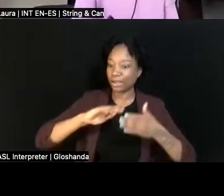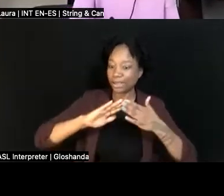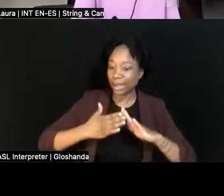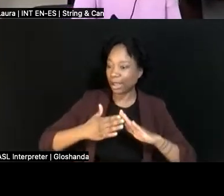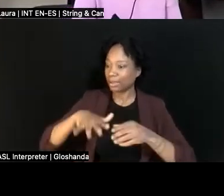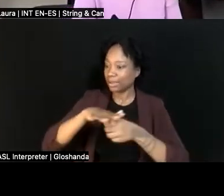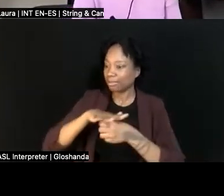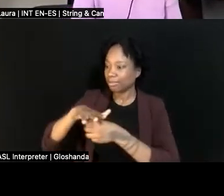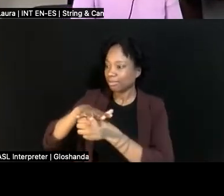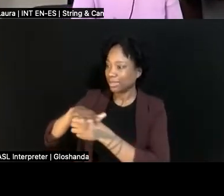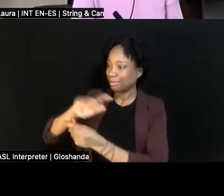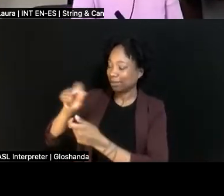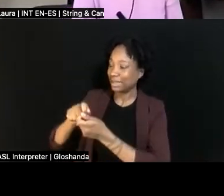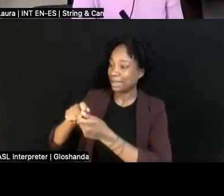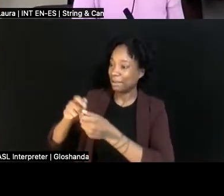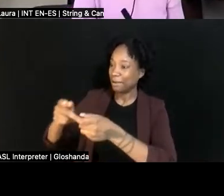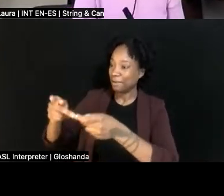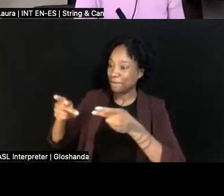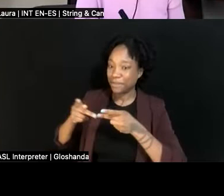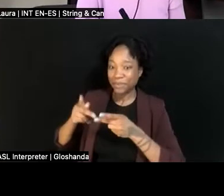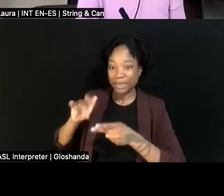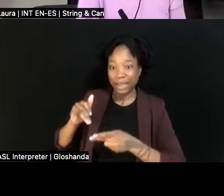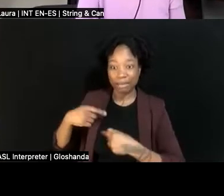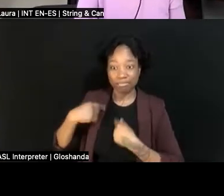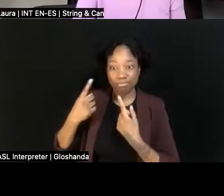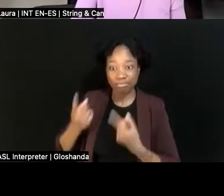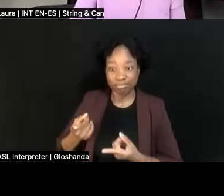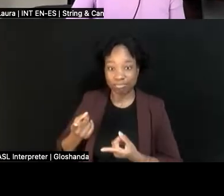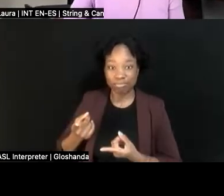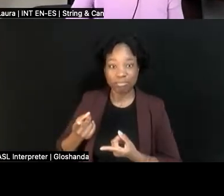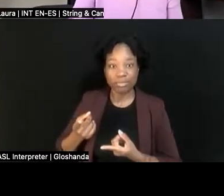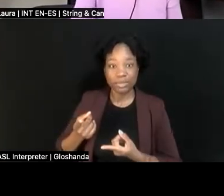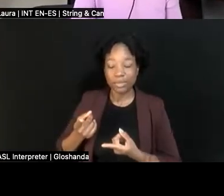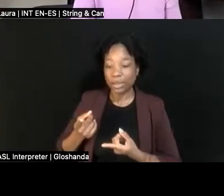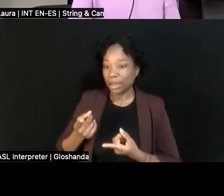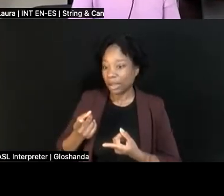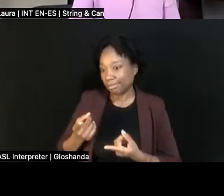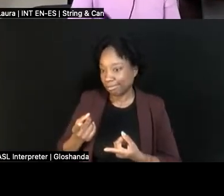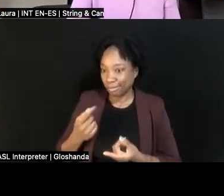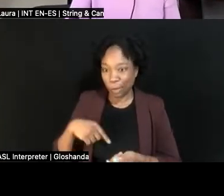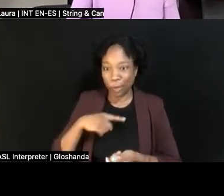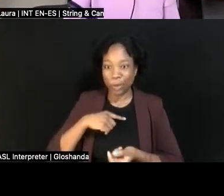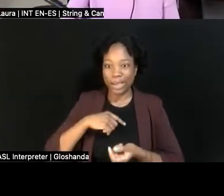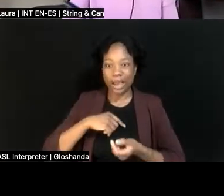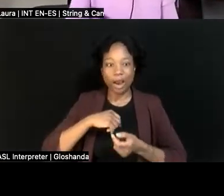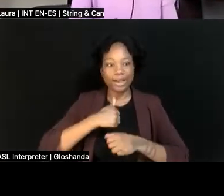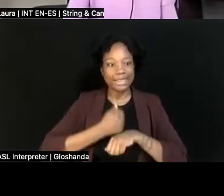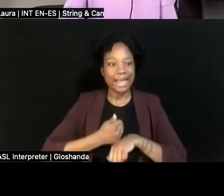un lugar que normalmente nos colocan como una